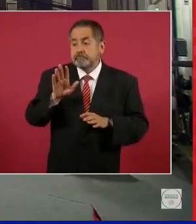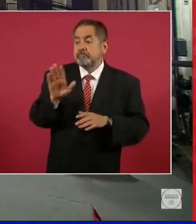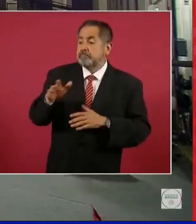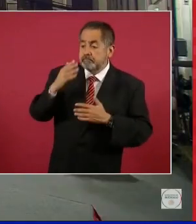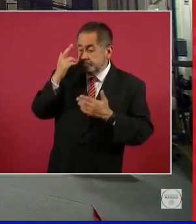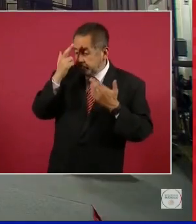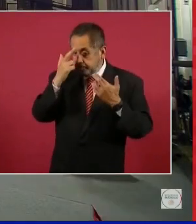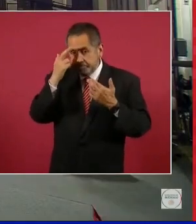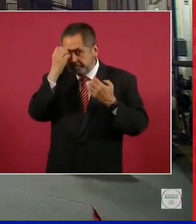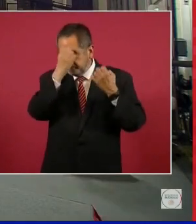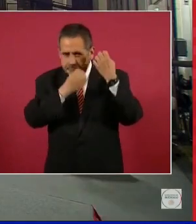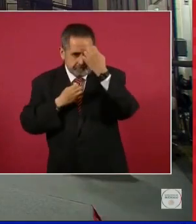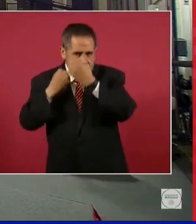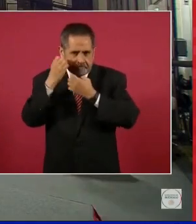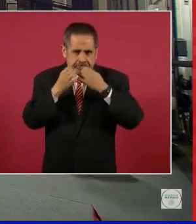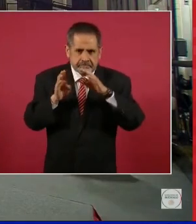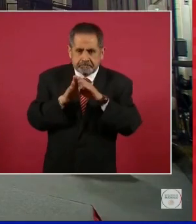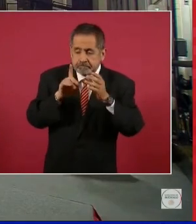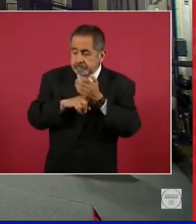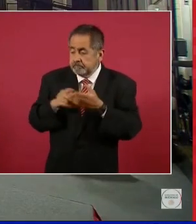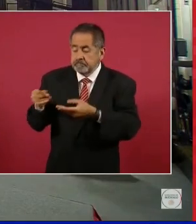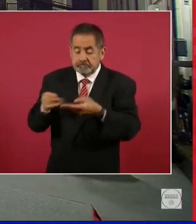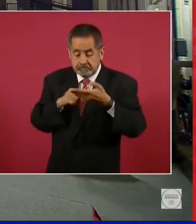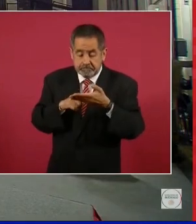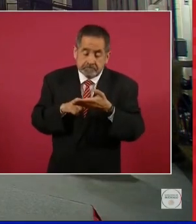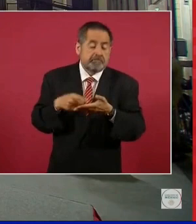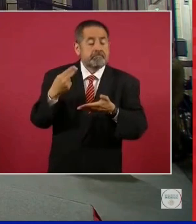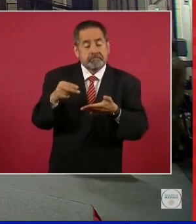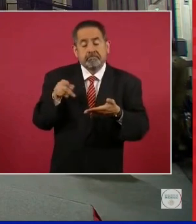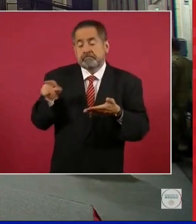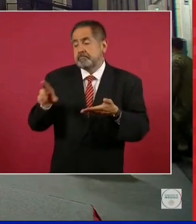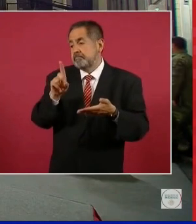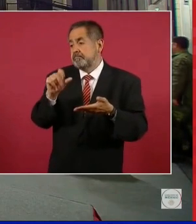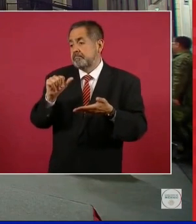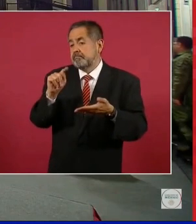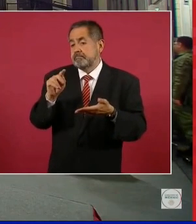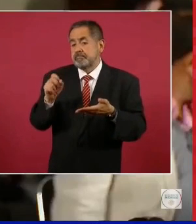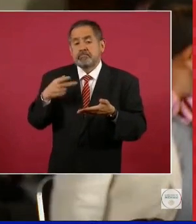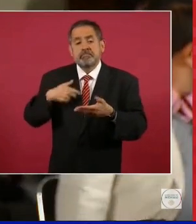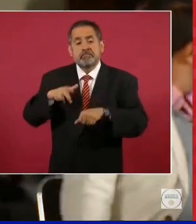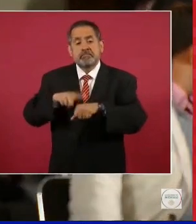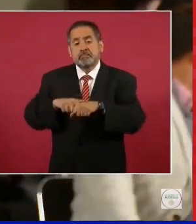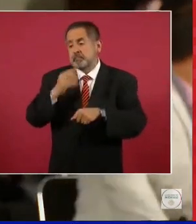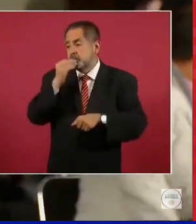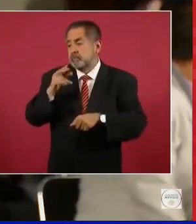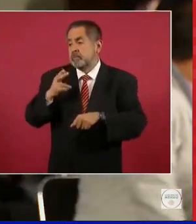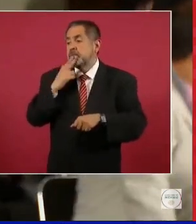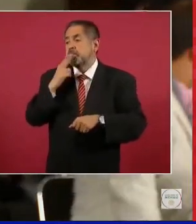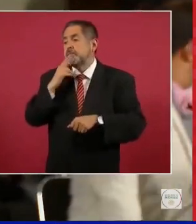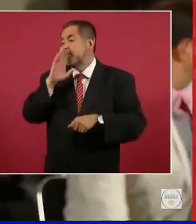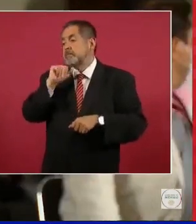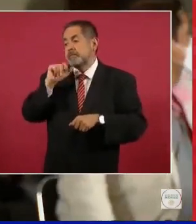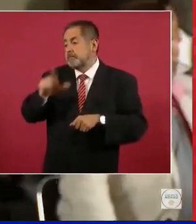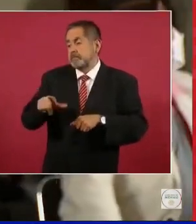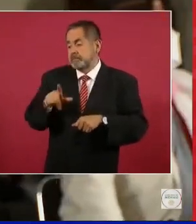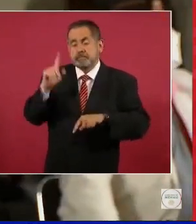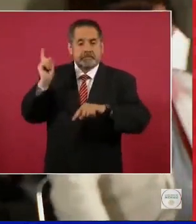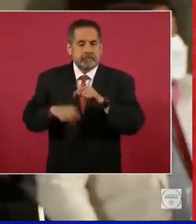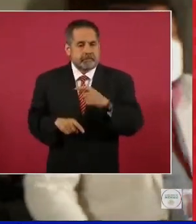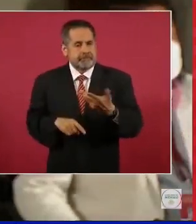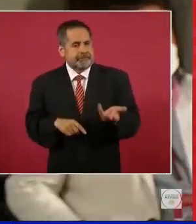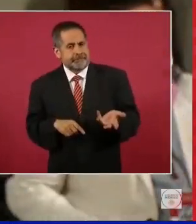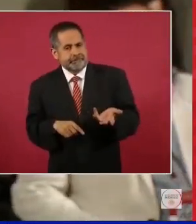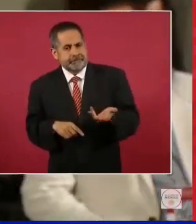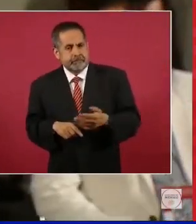revisión del uso o presunto mal uso de estos datos personales, y aunque estos recursos